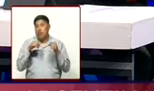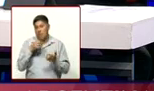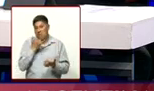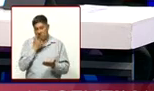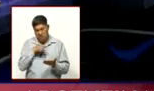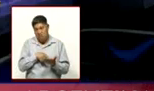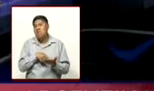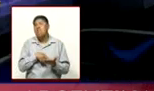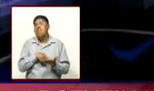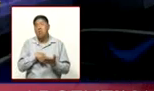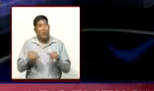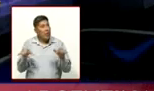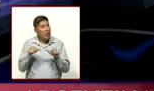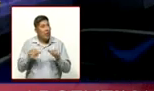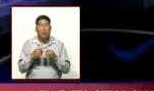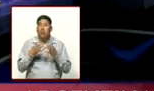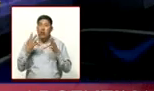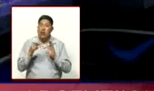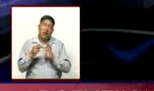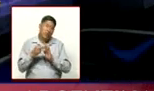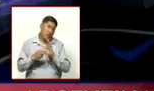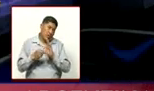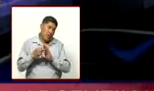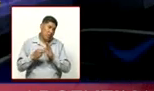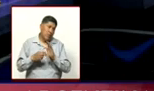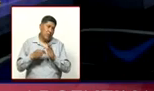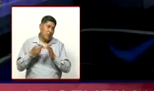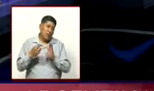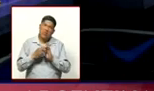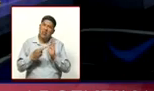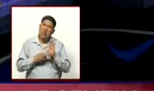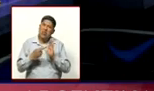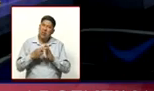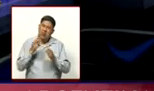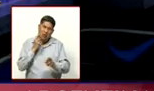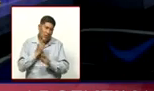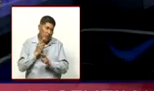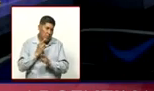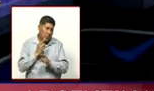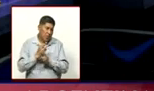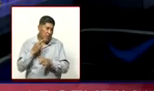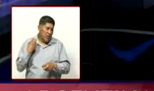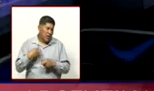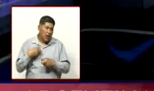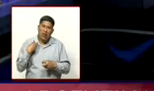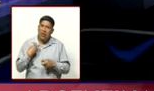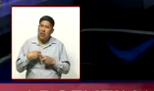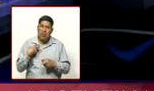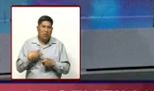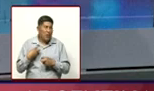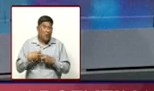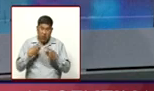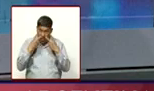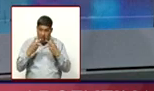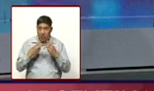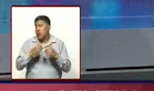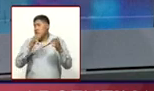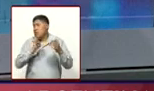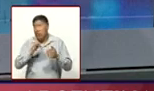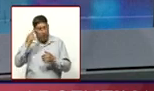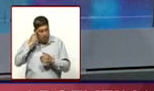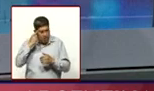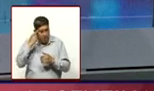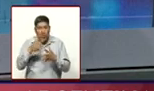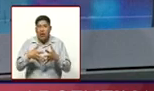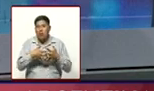observadas y vigiladas. También, tendría que haber normativas, yo creo, ¿no? Normativas que regularicen sobre todo este tema. Y bueno, habrá que ver con la policía. Yo pensé que iba a